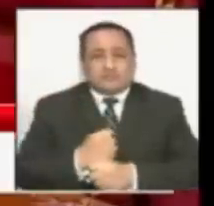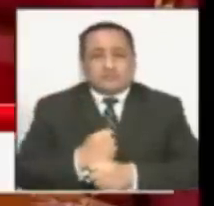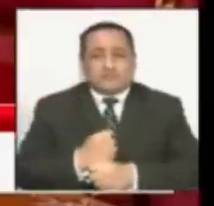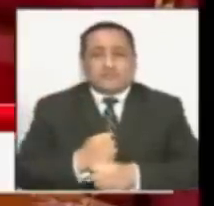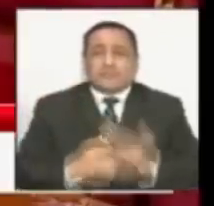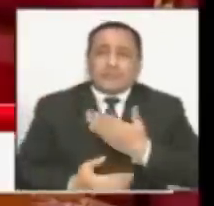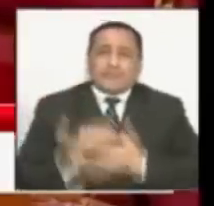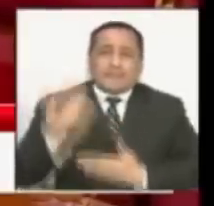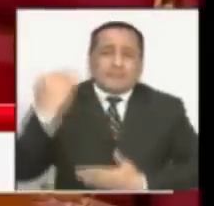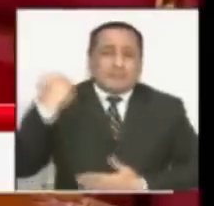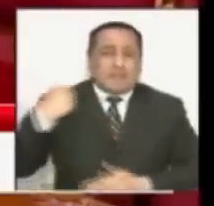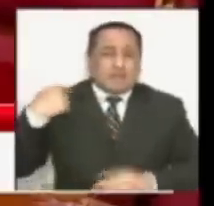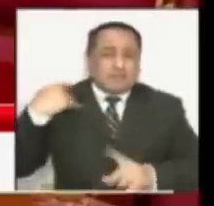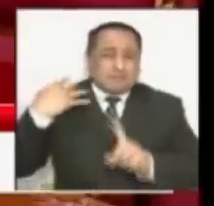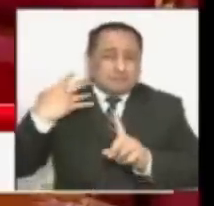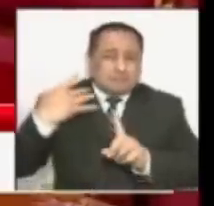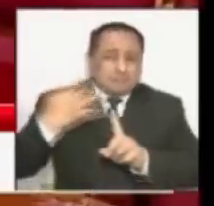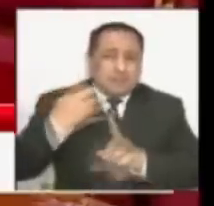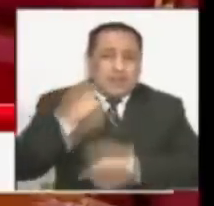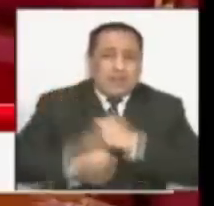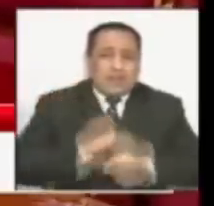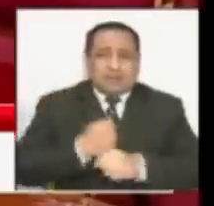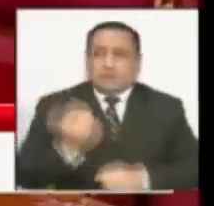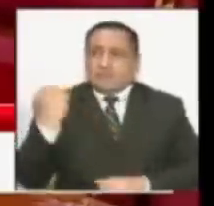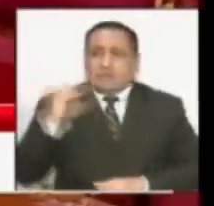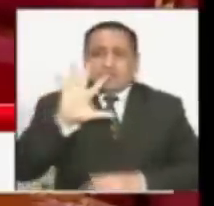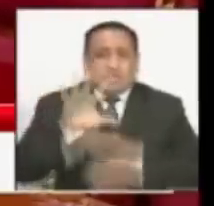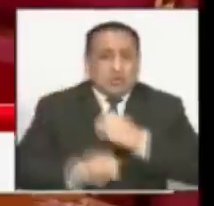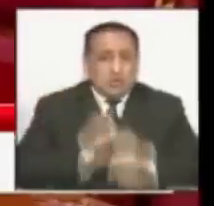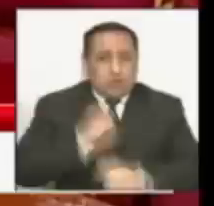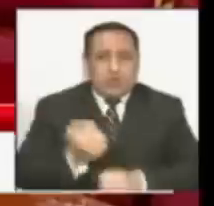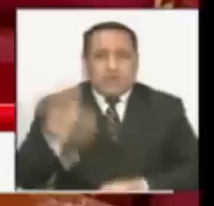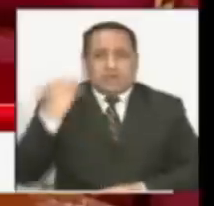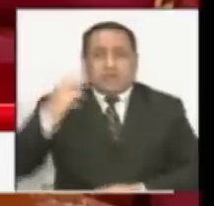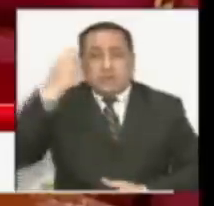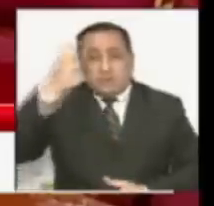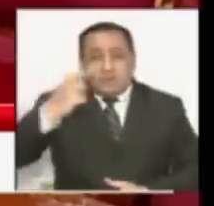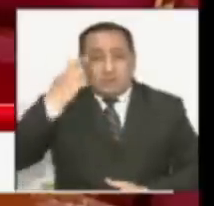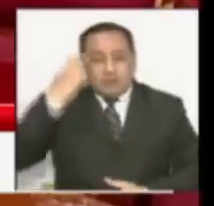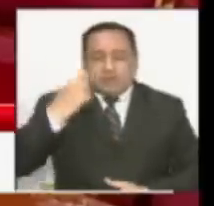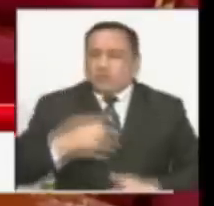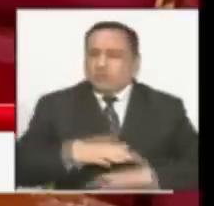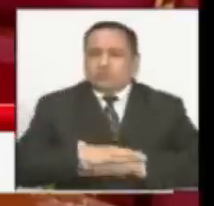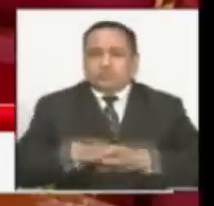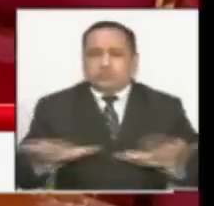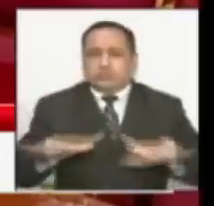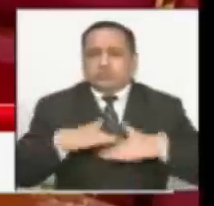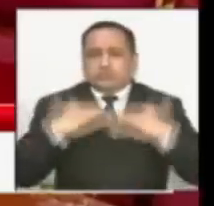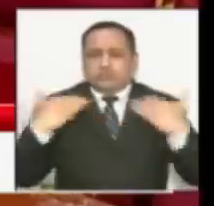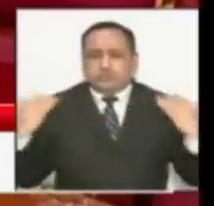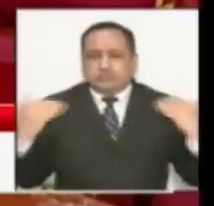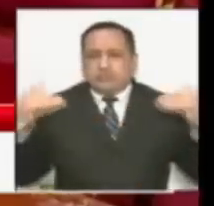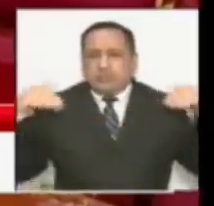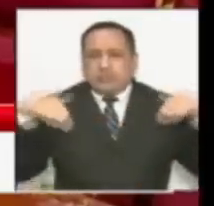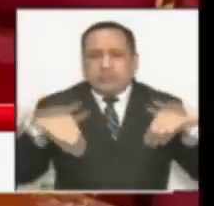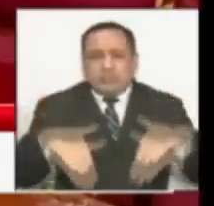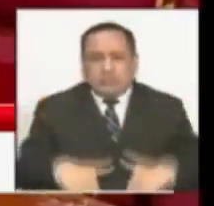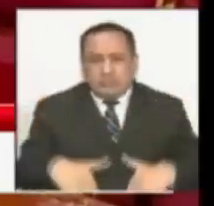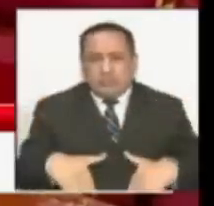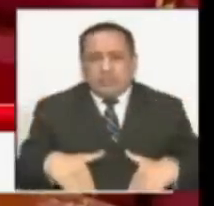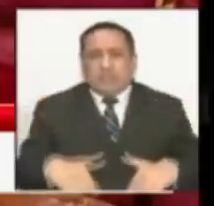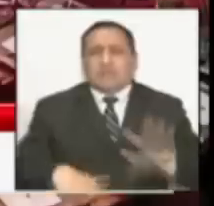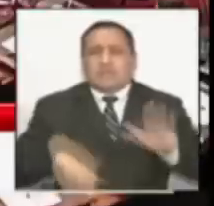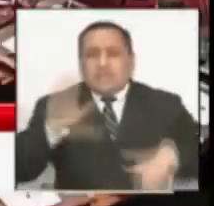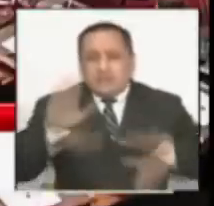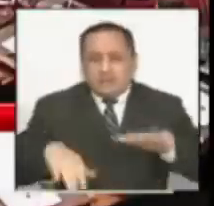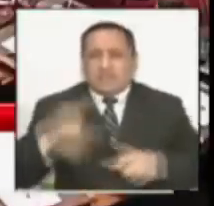Durante los últimos años, y sobre todo en el último quinquenio, la política ha sido muy destructiva y muchas veces